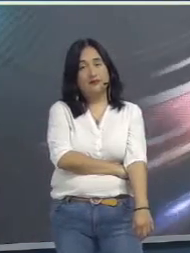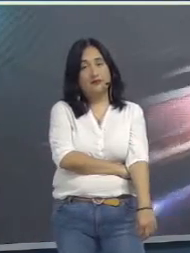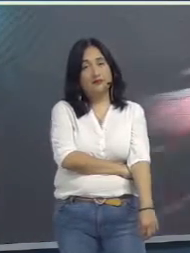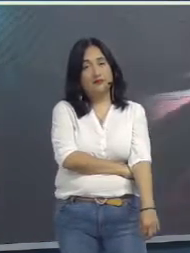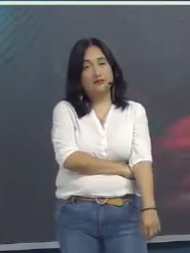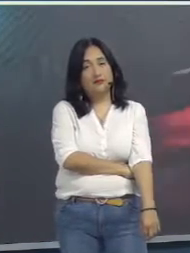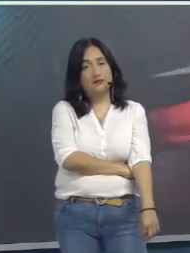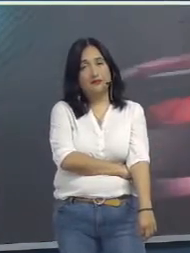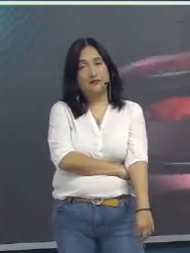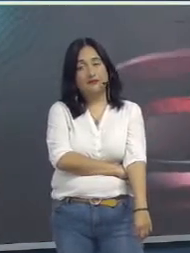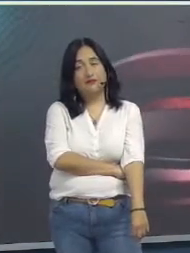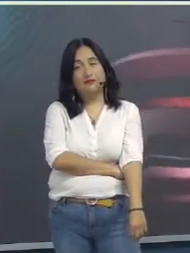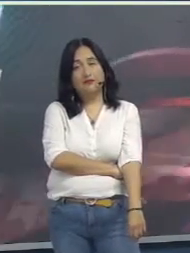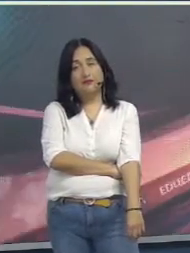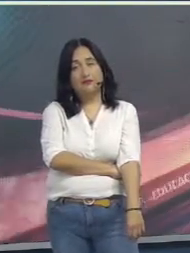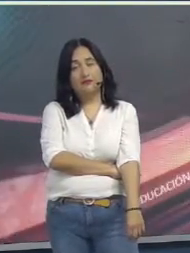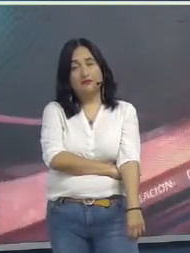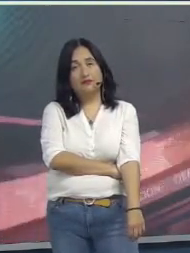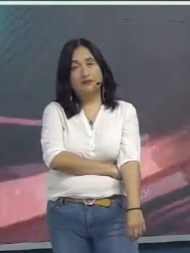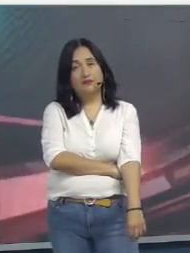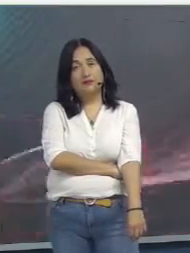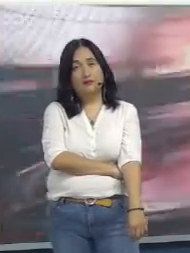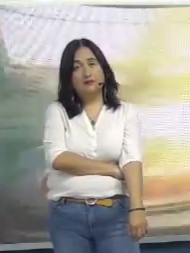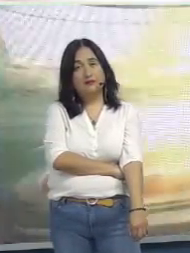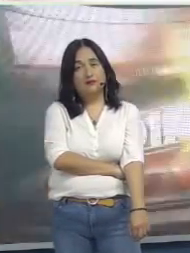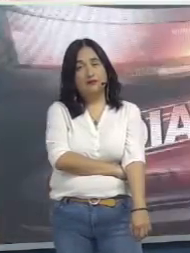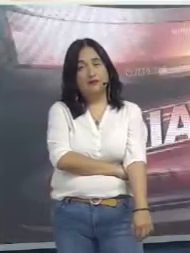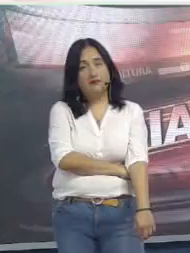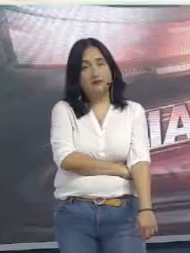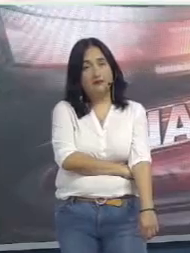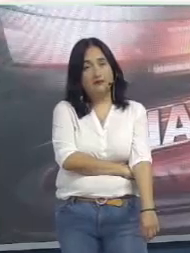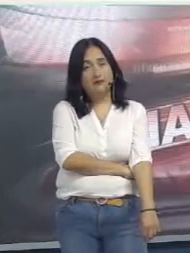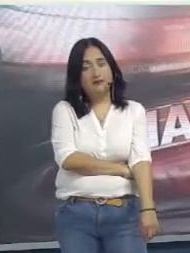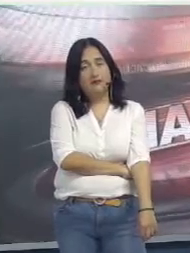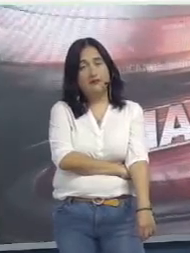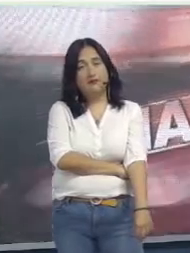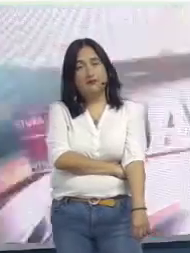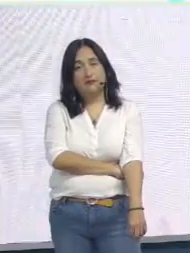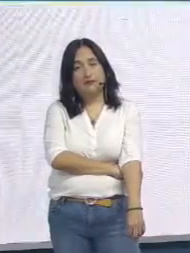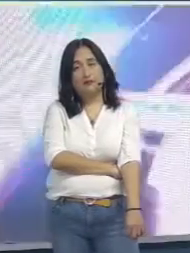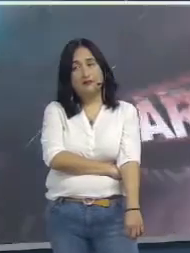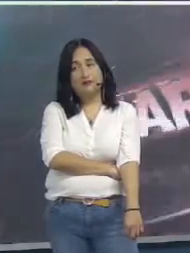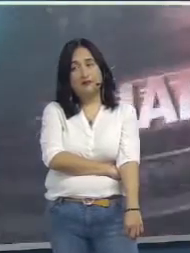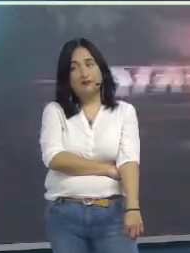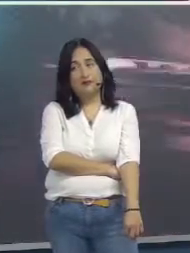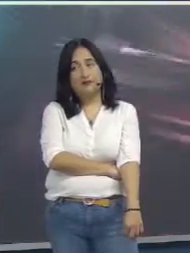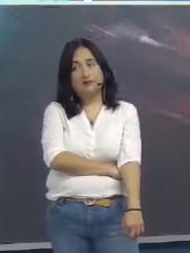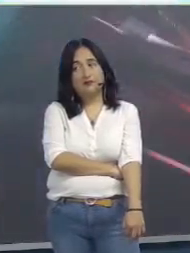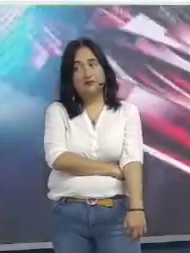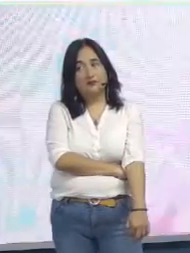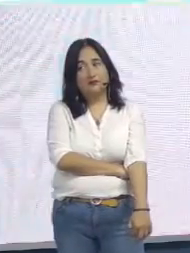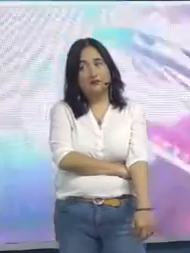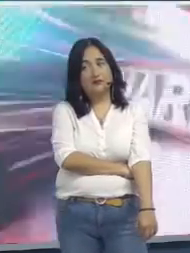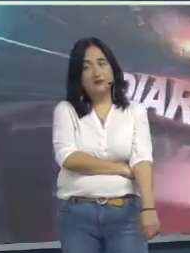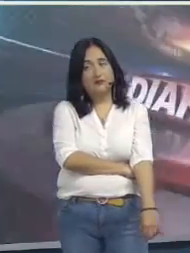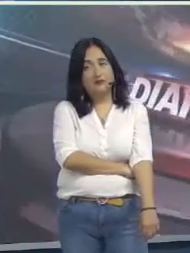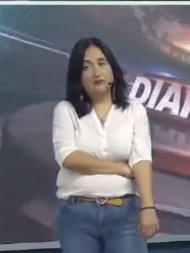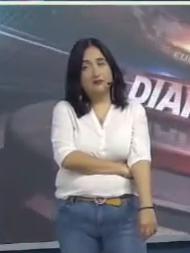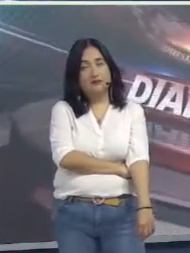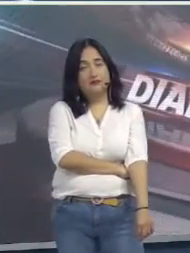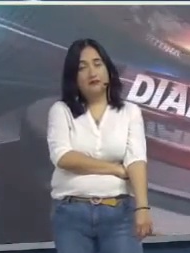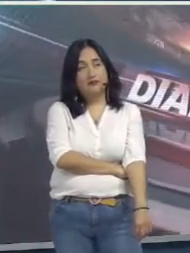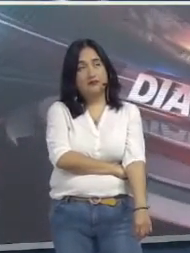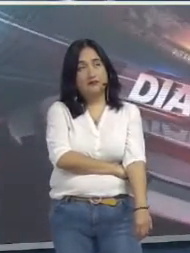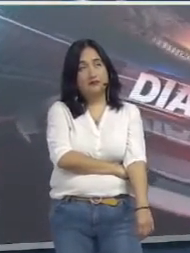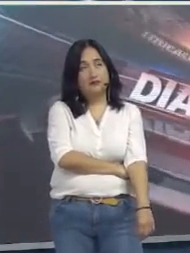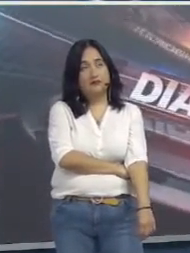del comercio, salida del comercio, salida de la administración pública, son horarios diferentes, que se refuerce la cantidad de unidades con el fin de